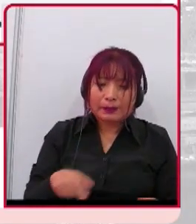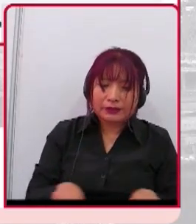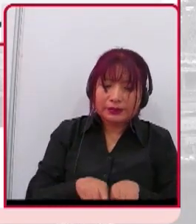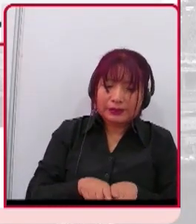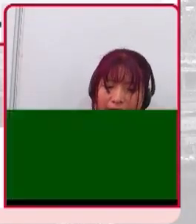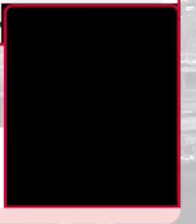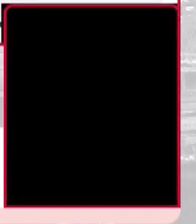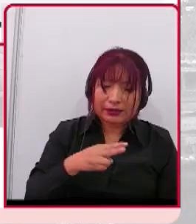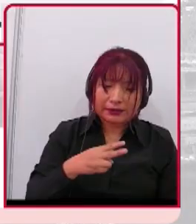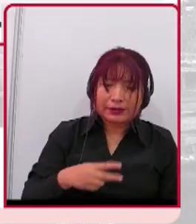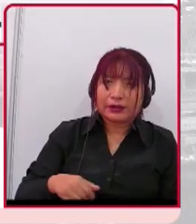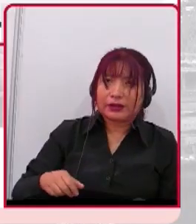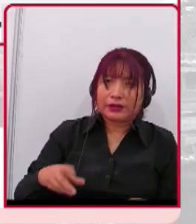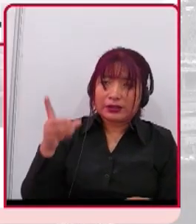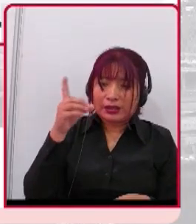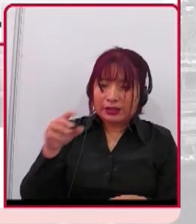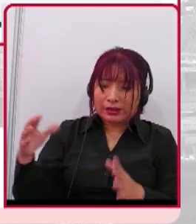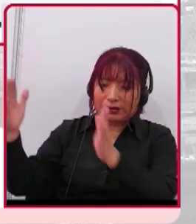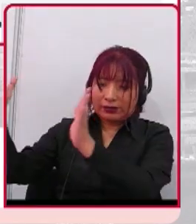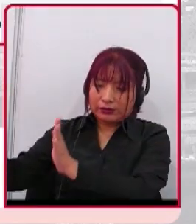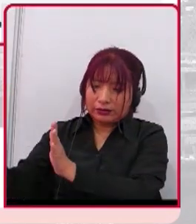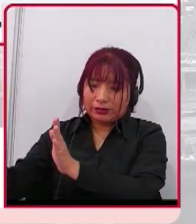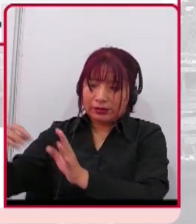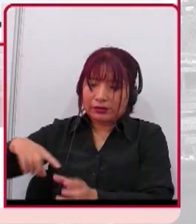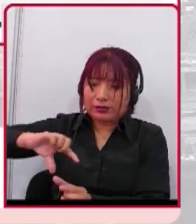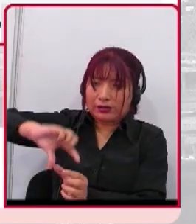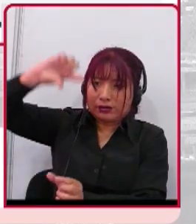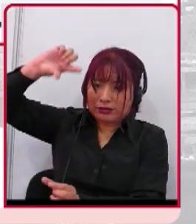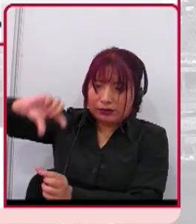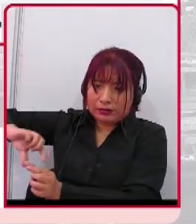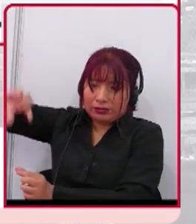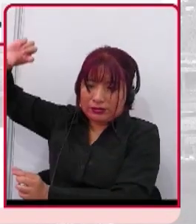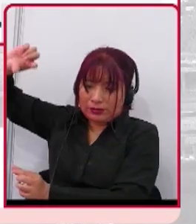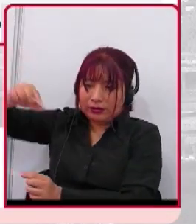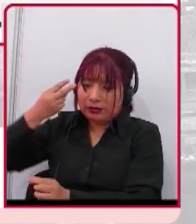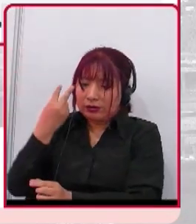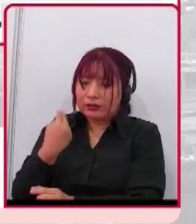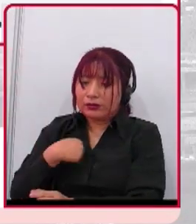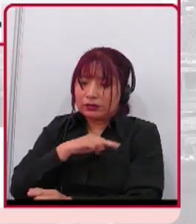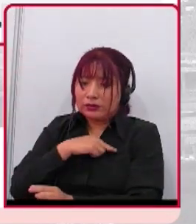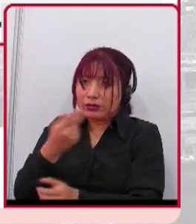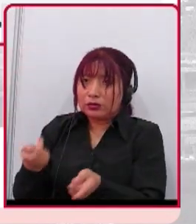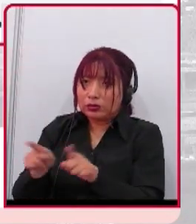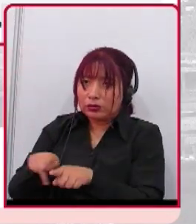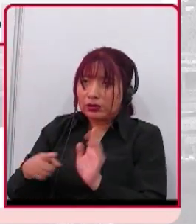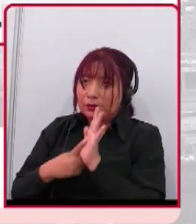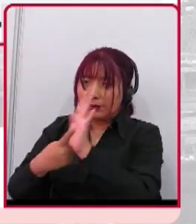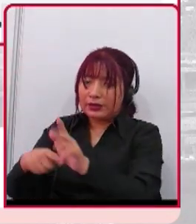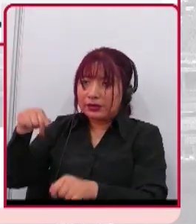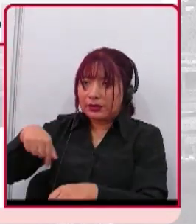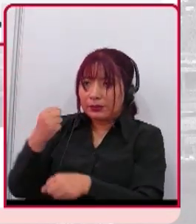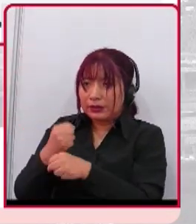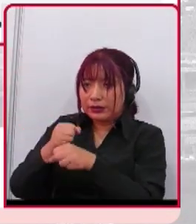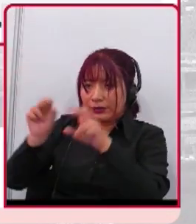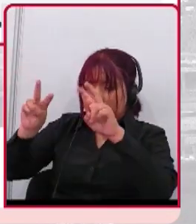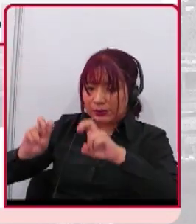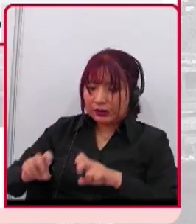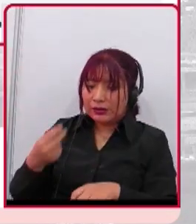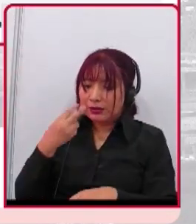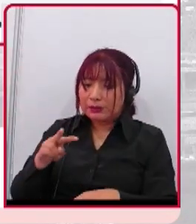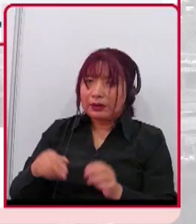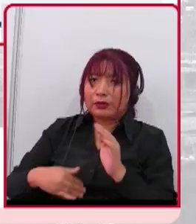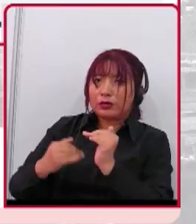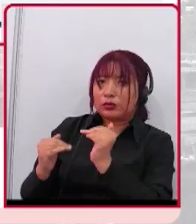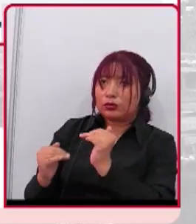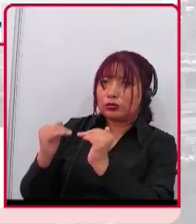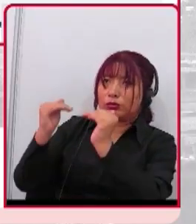la gráfica del lado derecho, nosotros al momento que presentamos el trabajo habíamos logrado un incremento del throughput